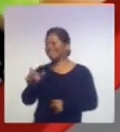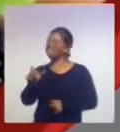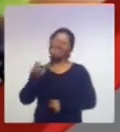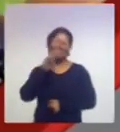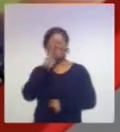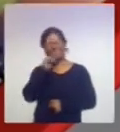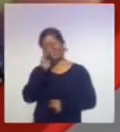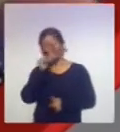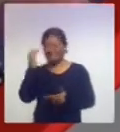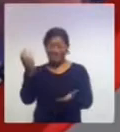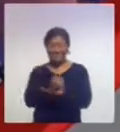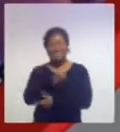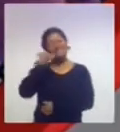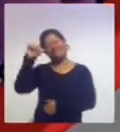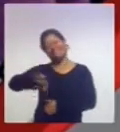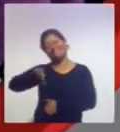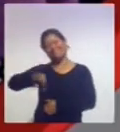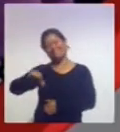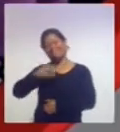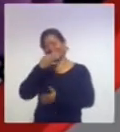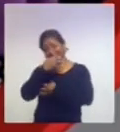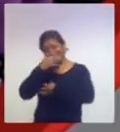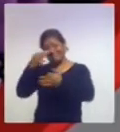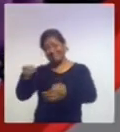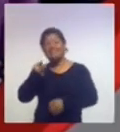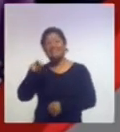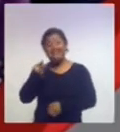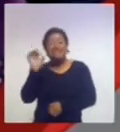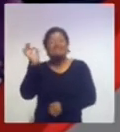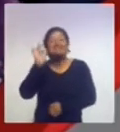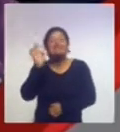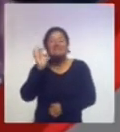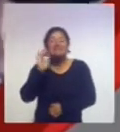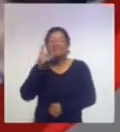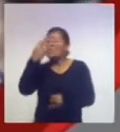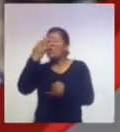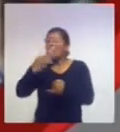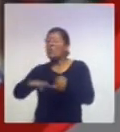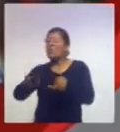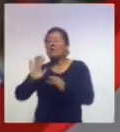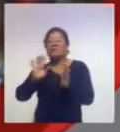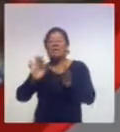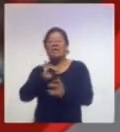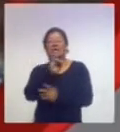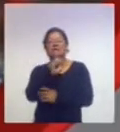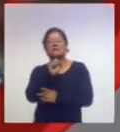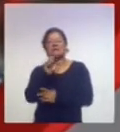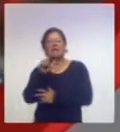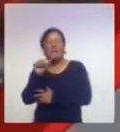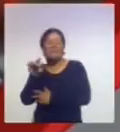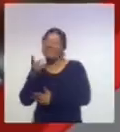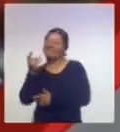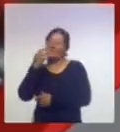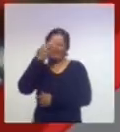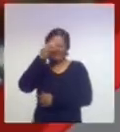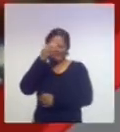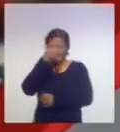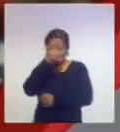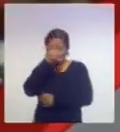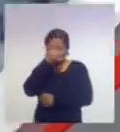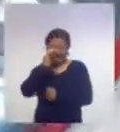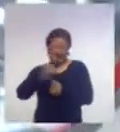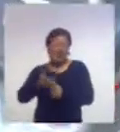sacar la casta y pierde, y se dice que inclusive podría ser ya de sus últimos Grand Slams en esta temporada. Bueno, pues es lo que